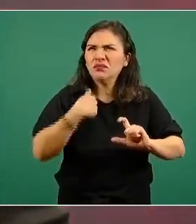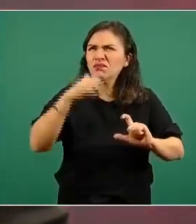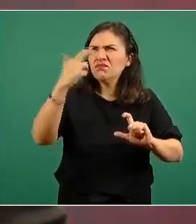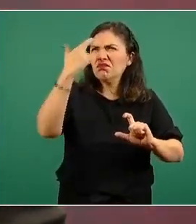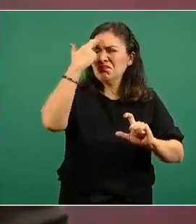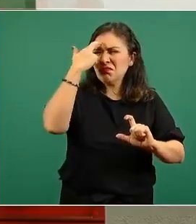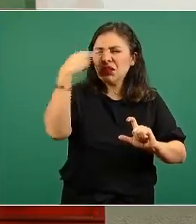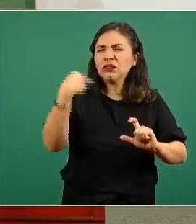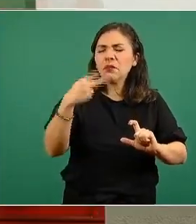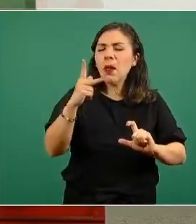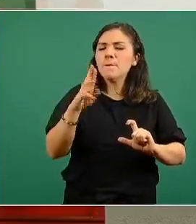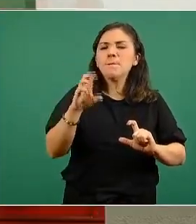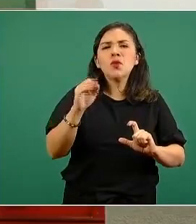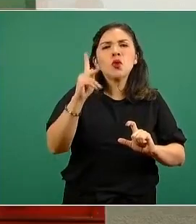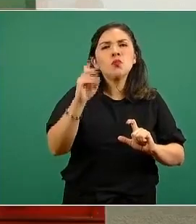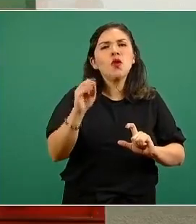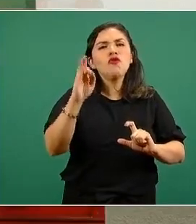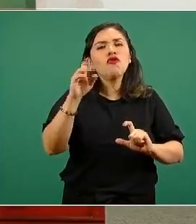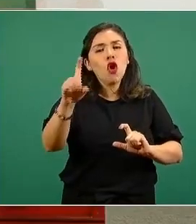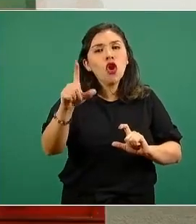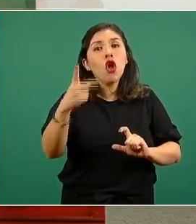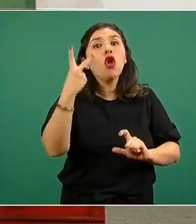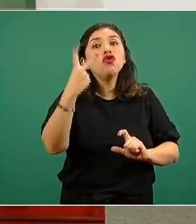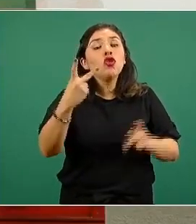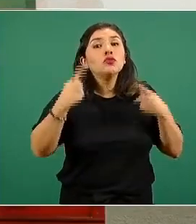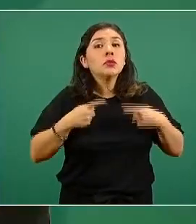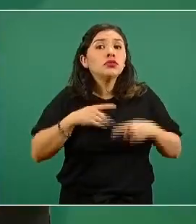recuerdo, propofol, y hubo 2 defunciones.